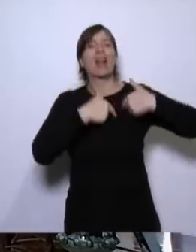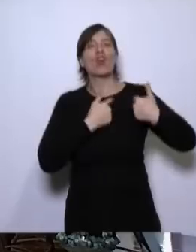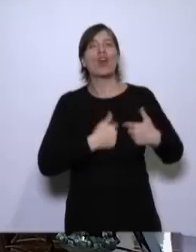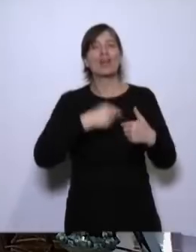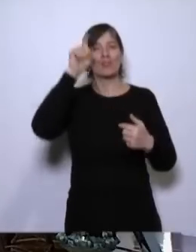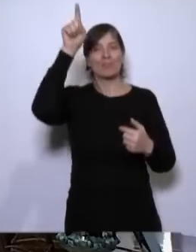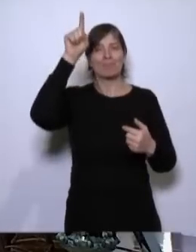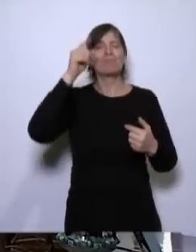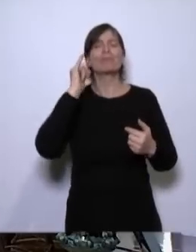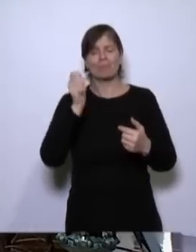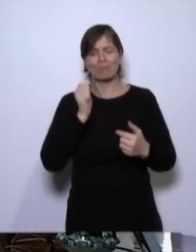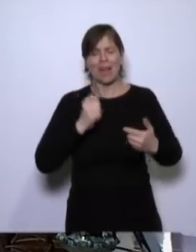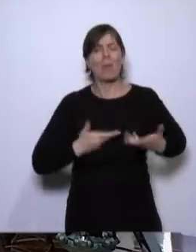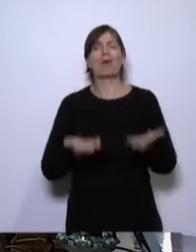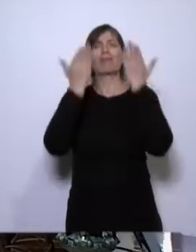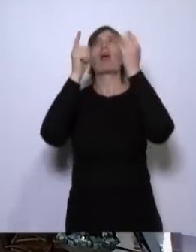Levantemos el corazón.